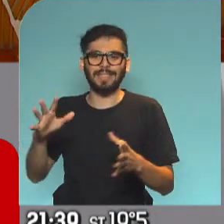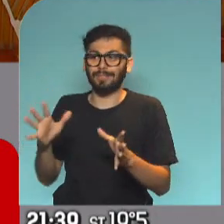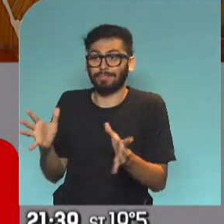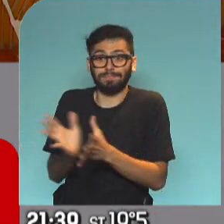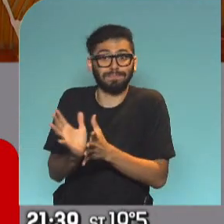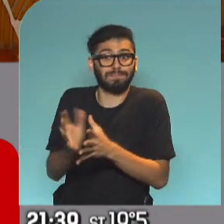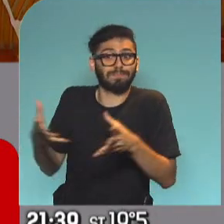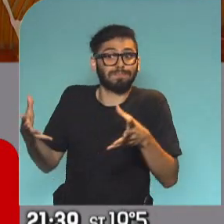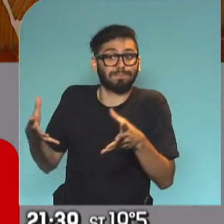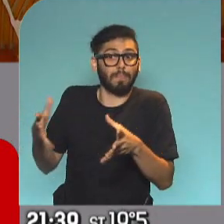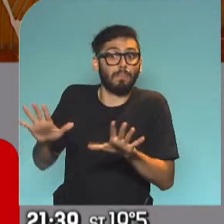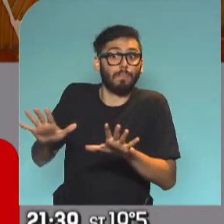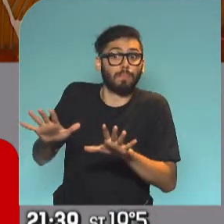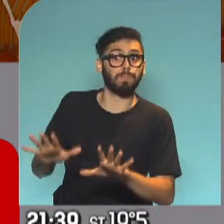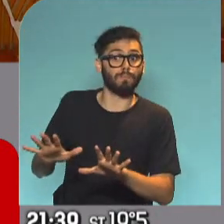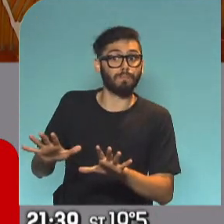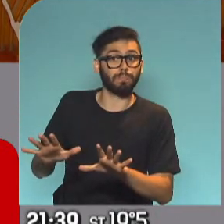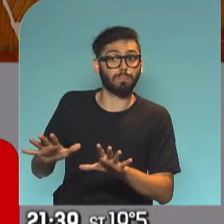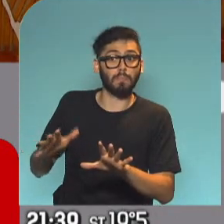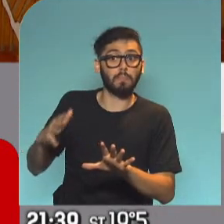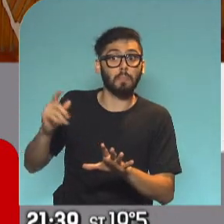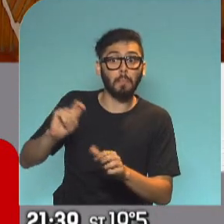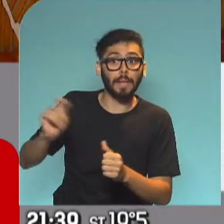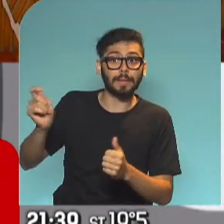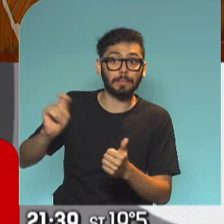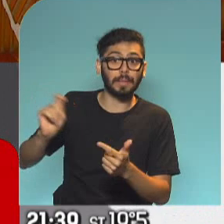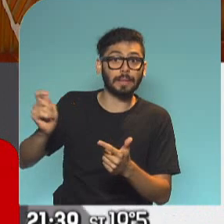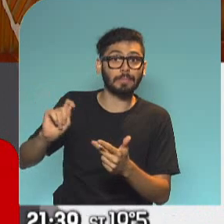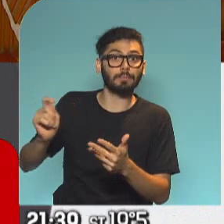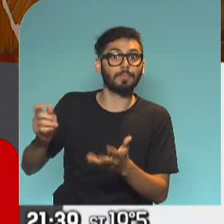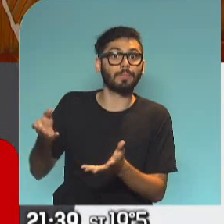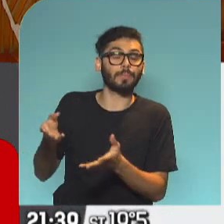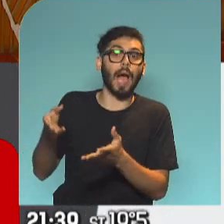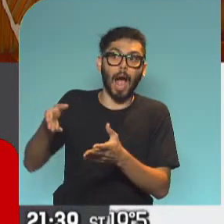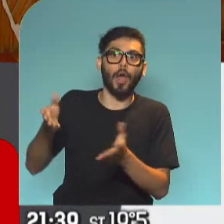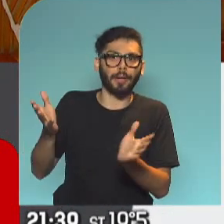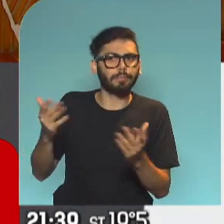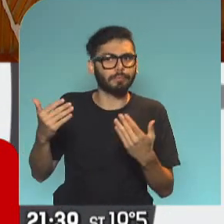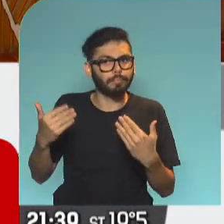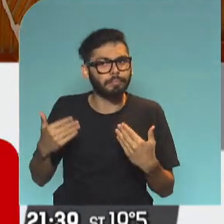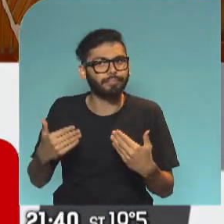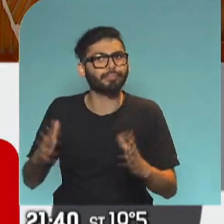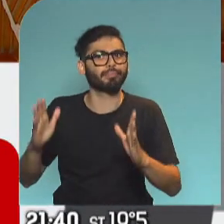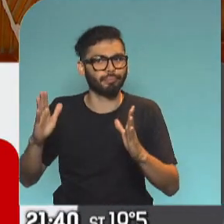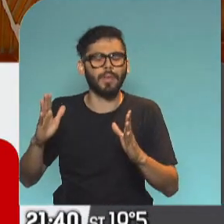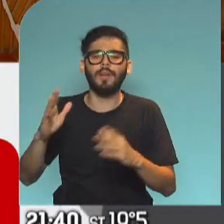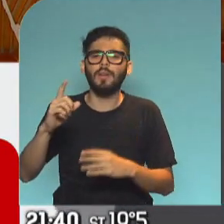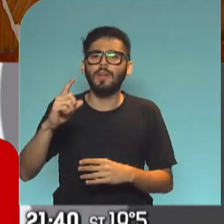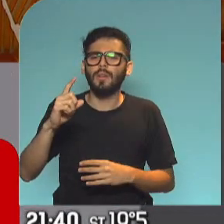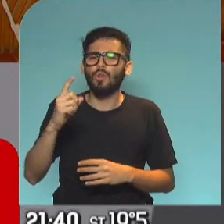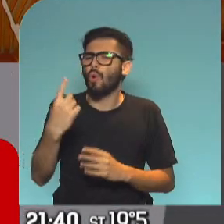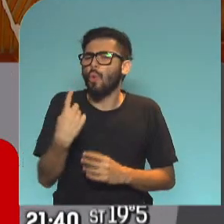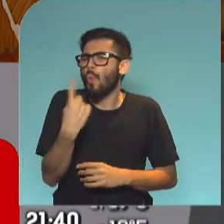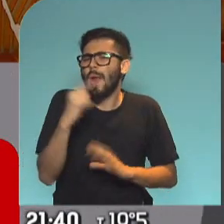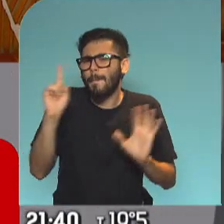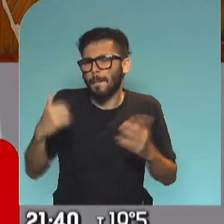sociedad en general paralizada. Obviamente que pasaron los meses y se permiten ya distintas reaperturas. Una pregunta que puedo volcar desde